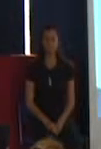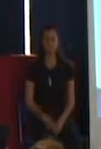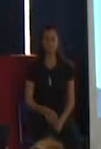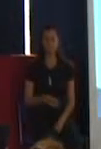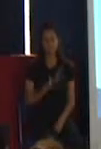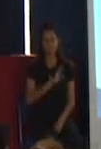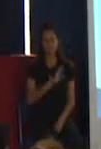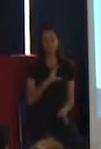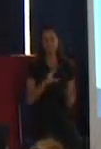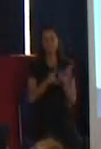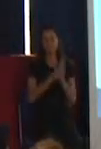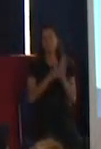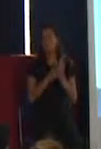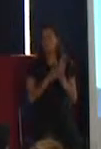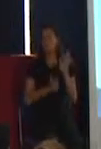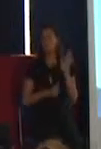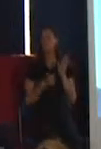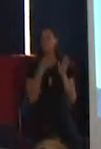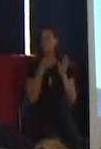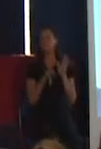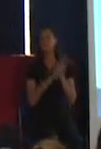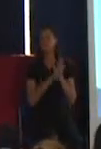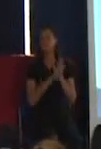cabe la ley del más